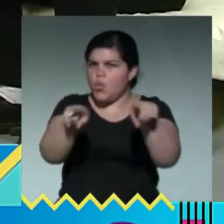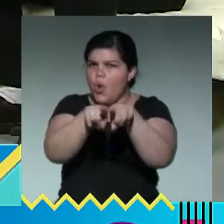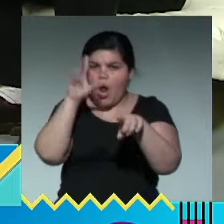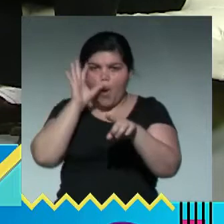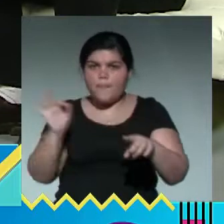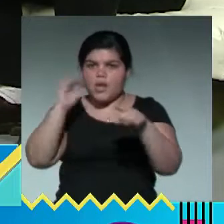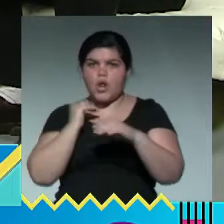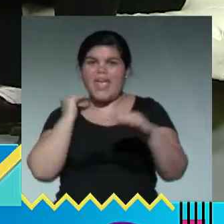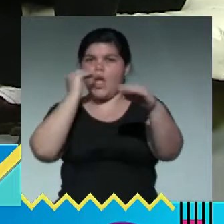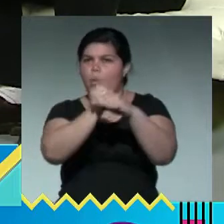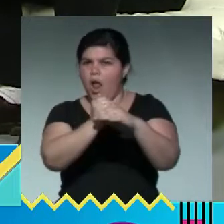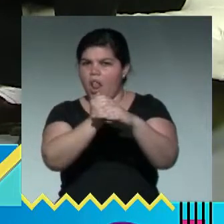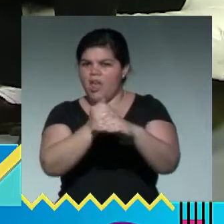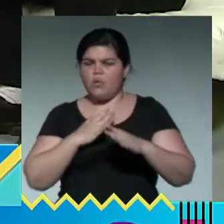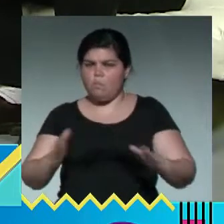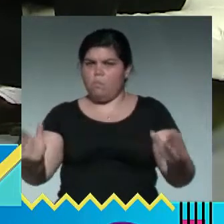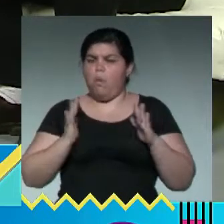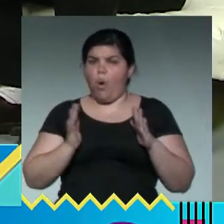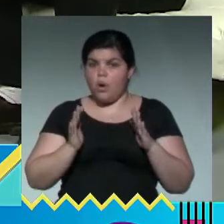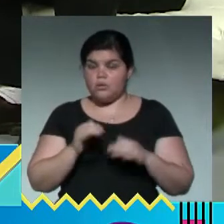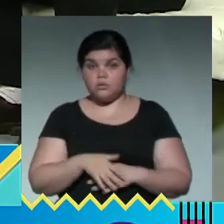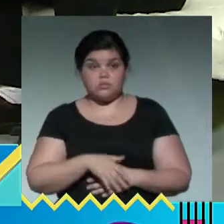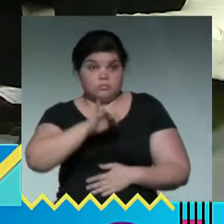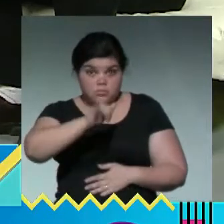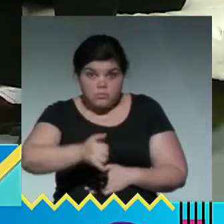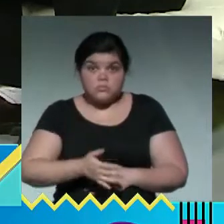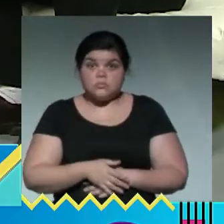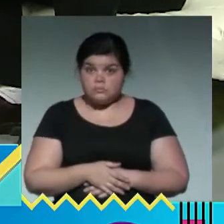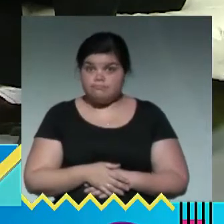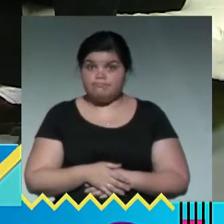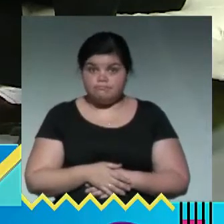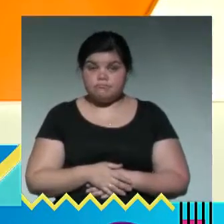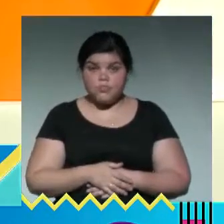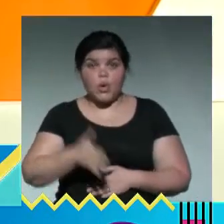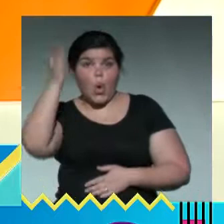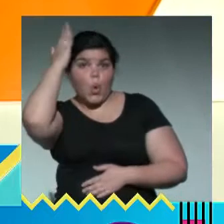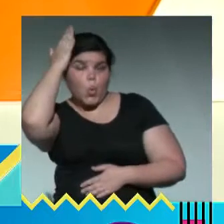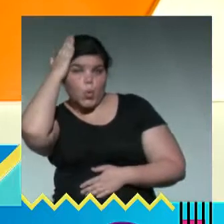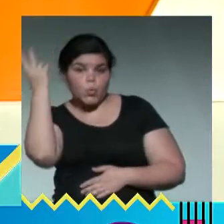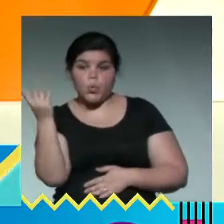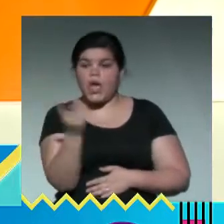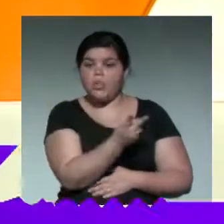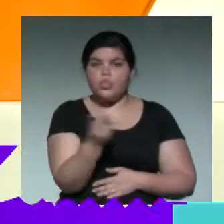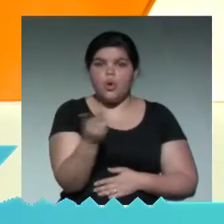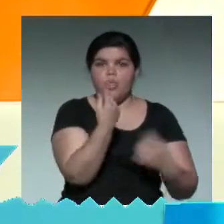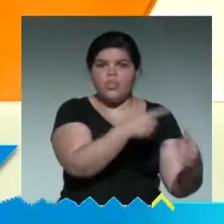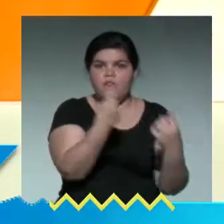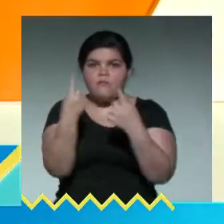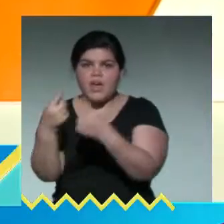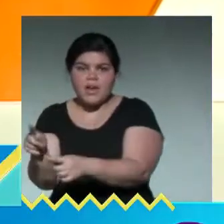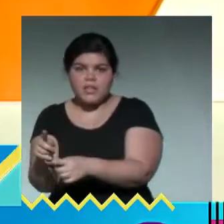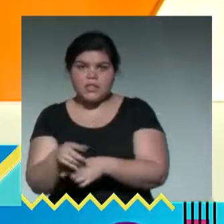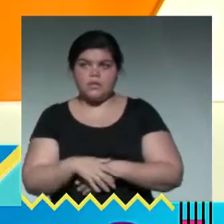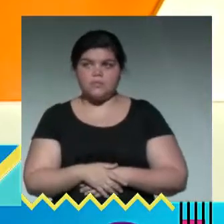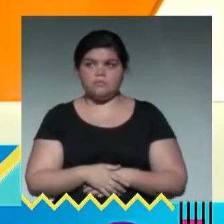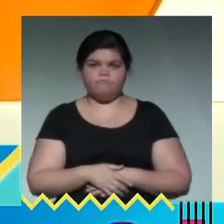ves? Claro que sí, por supuesto que el encuentro, ese encuentro de dos culturas, porque descubrimiento es un concepto que hace